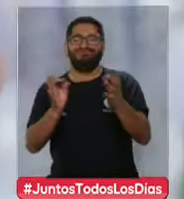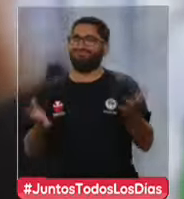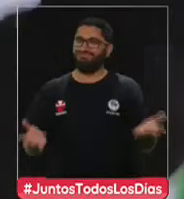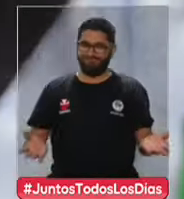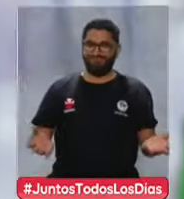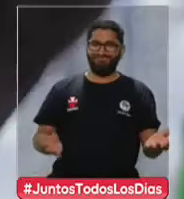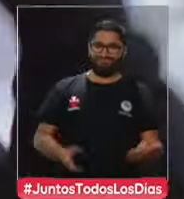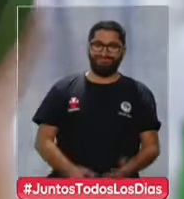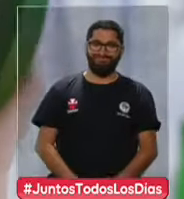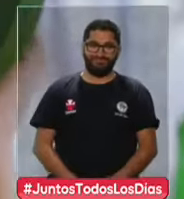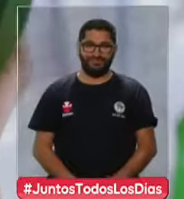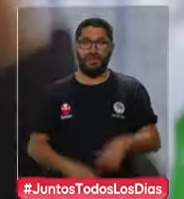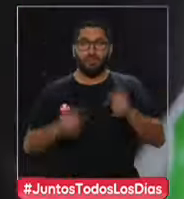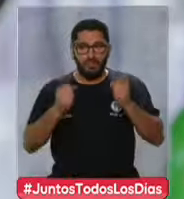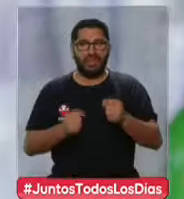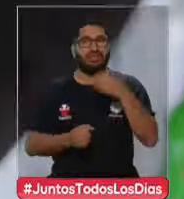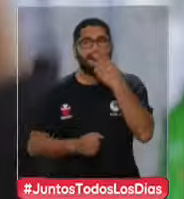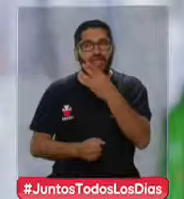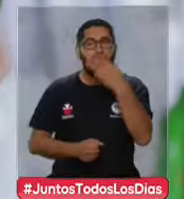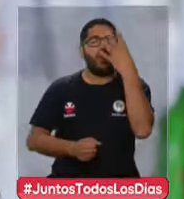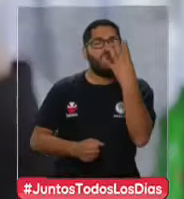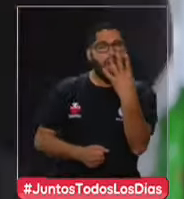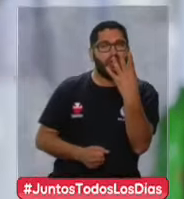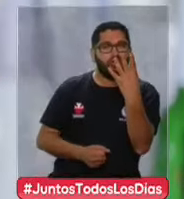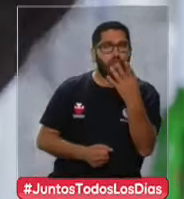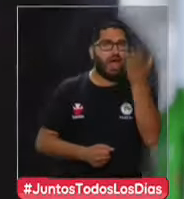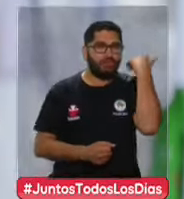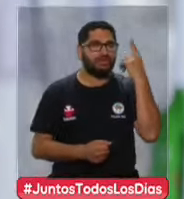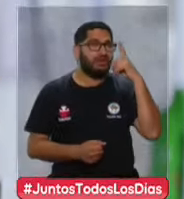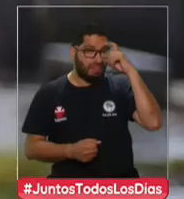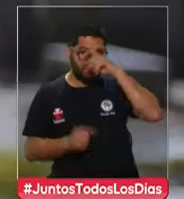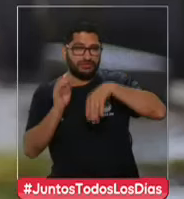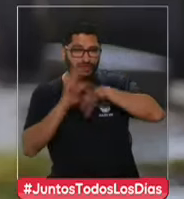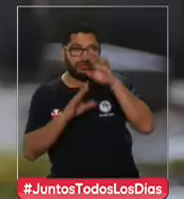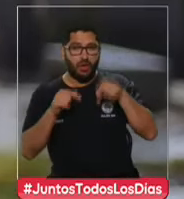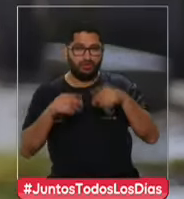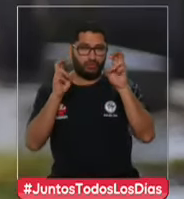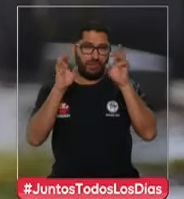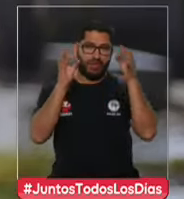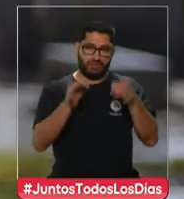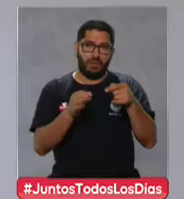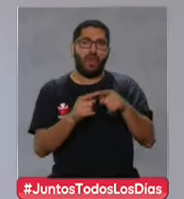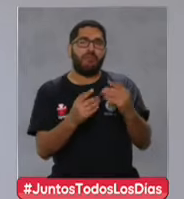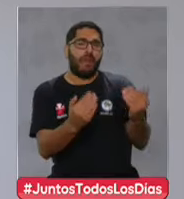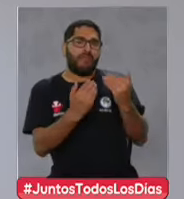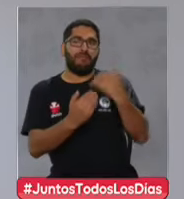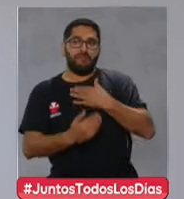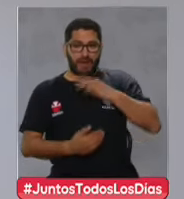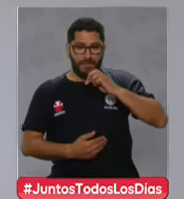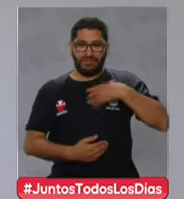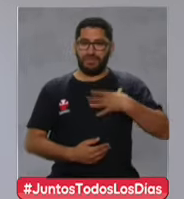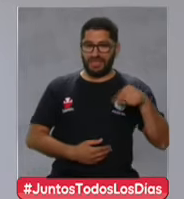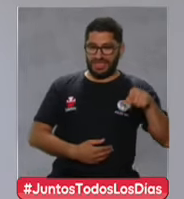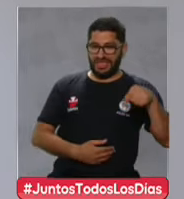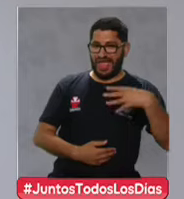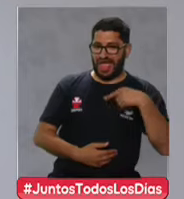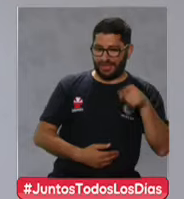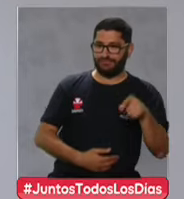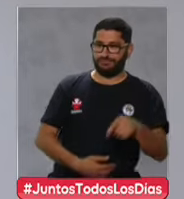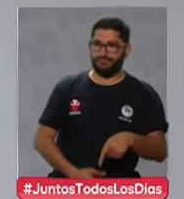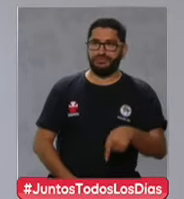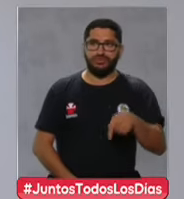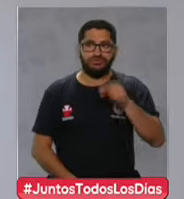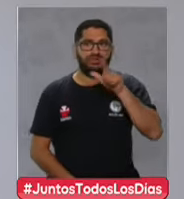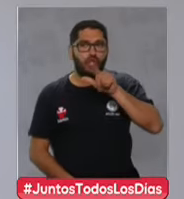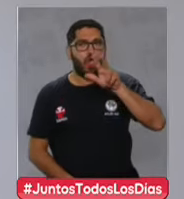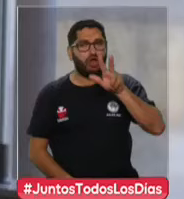Bien, 3, 4. Fue difícil, pero en ese momento igual tuve el apoyo del papá de mi hija. 7. Una